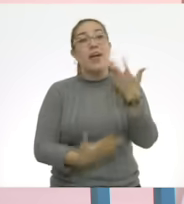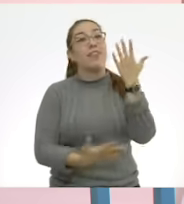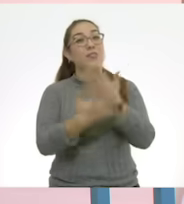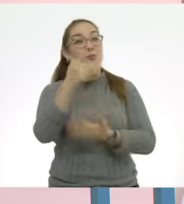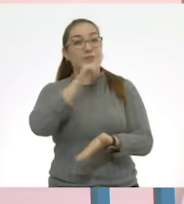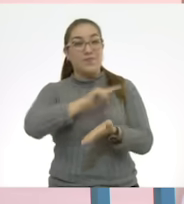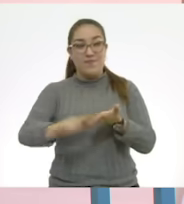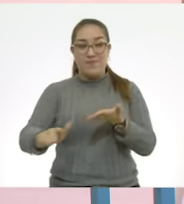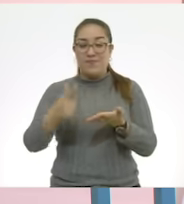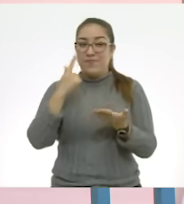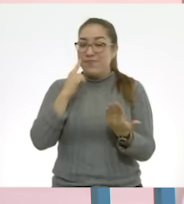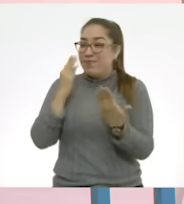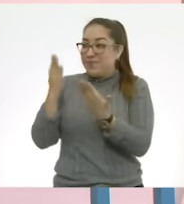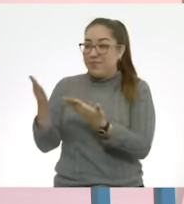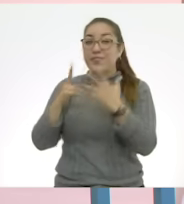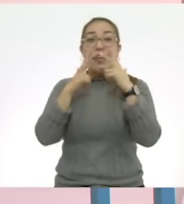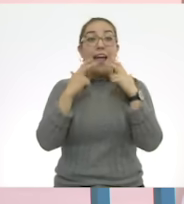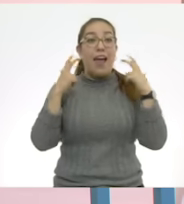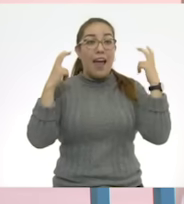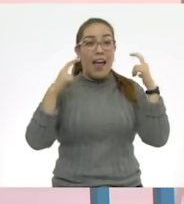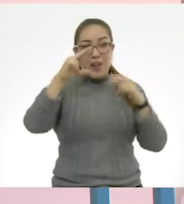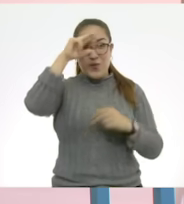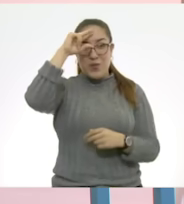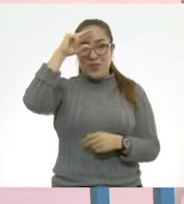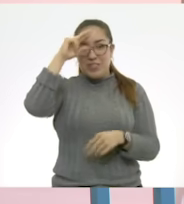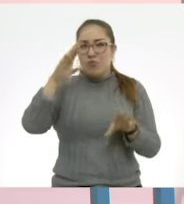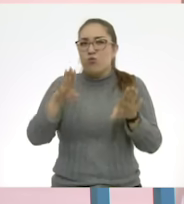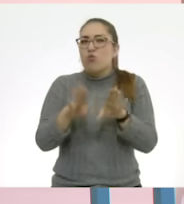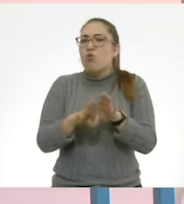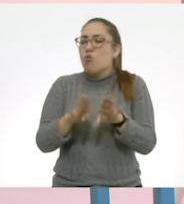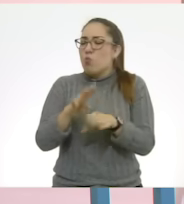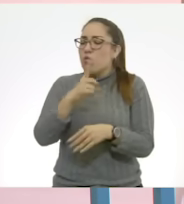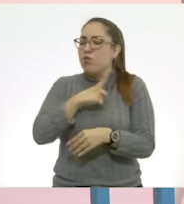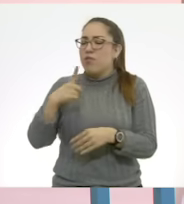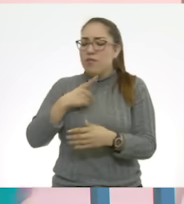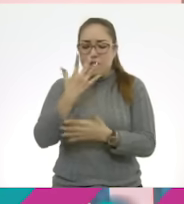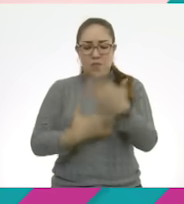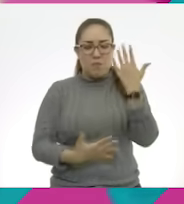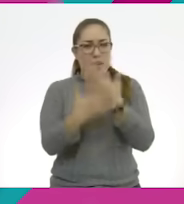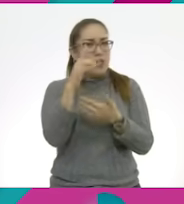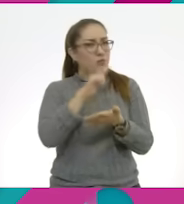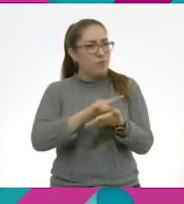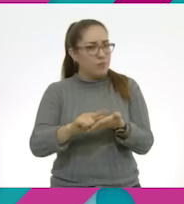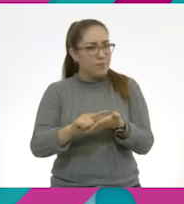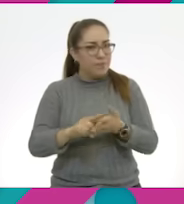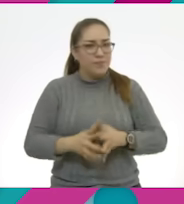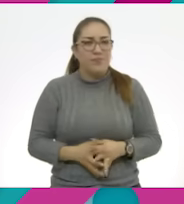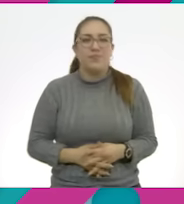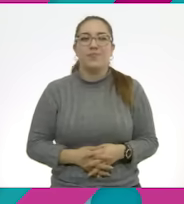Vayamos con nuestro amigo Ajolisto para que nos recuerde cómo debemos lavar nuestras manos correctamente.